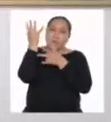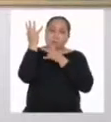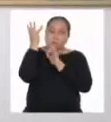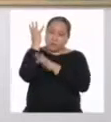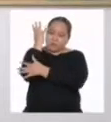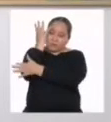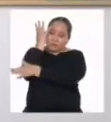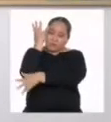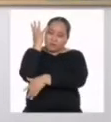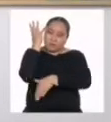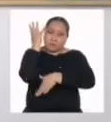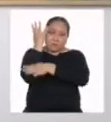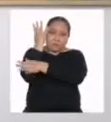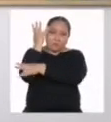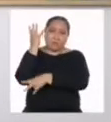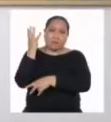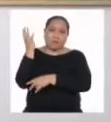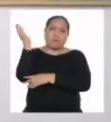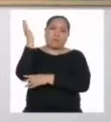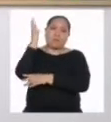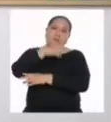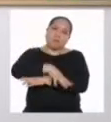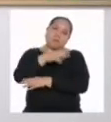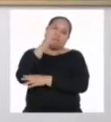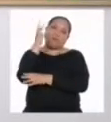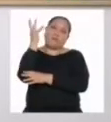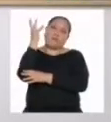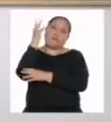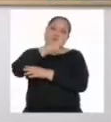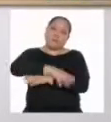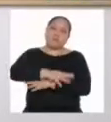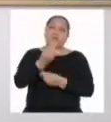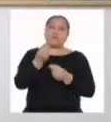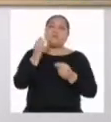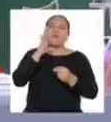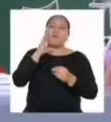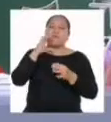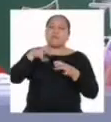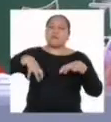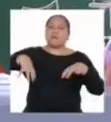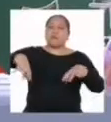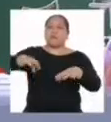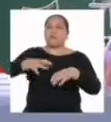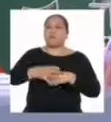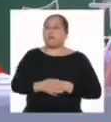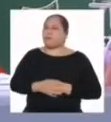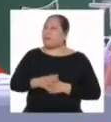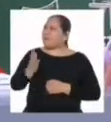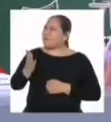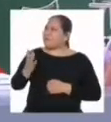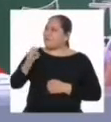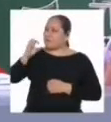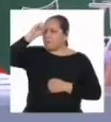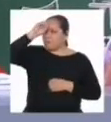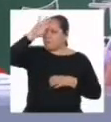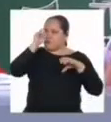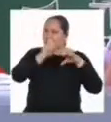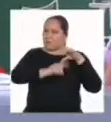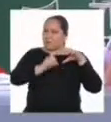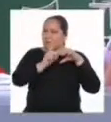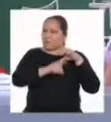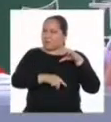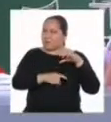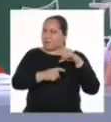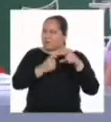por la palmera aguaje, que mueren cuando hay excesiva acumulación de limo. Entonces, ¿la minería ilegal